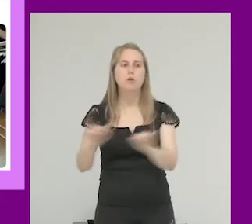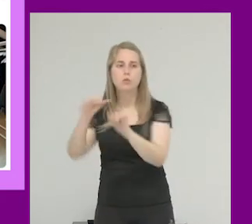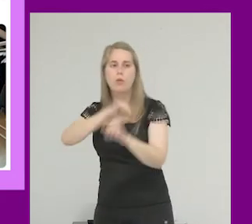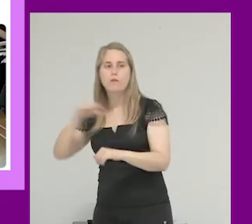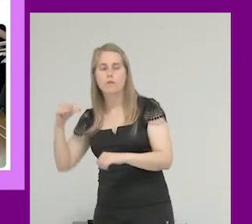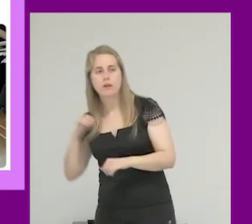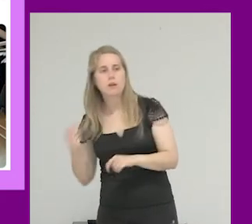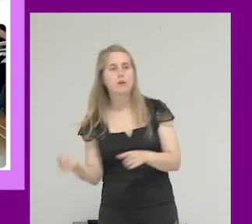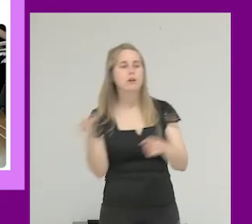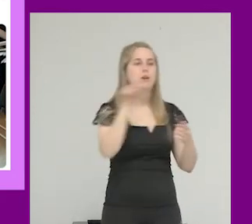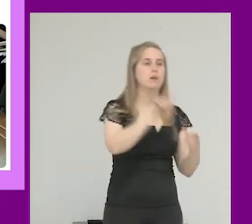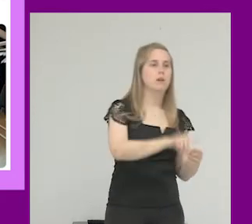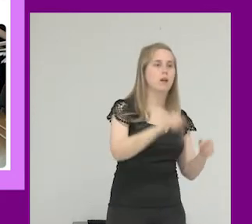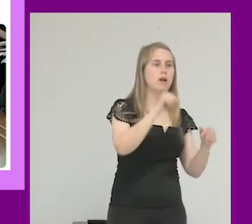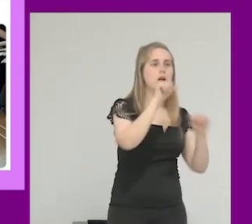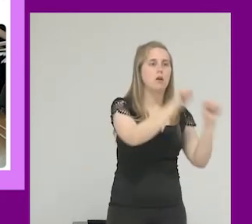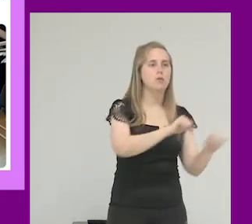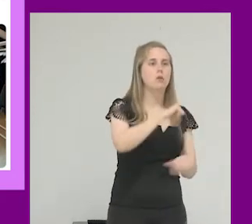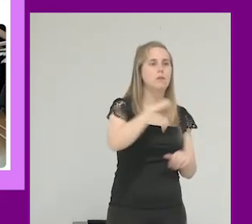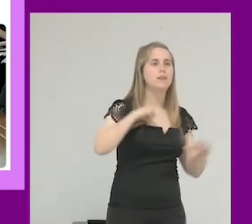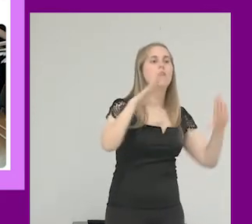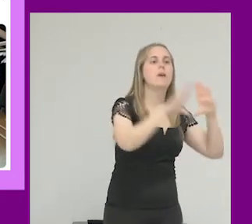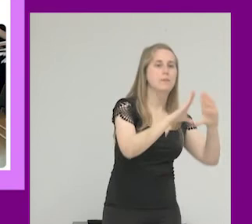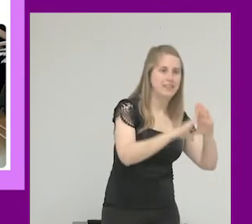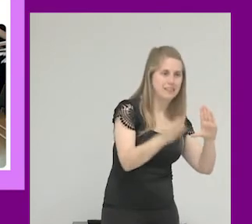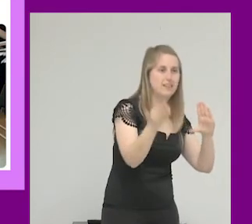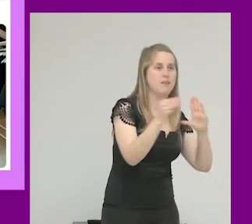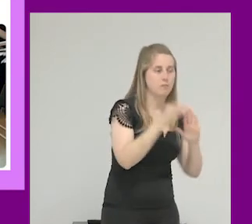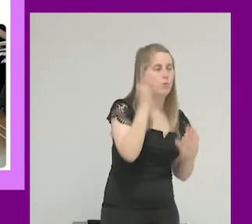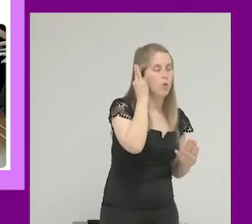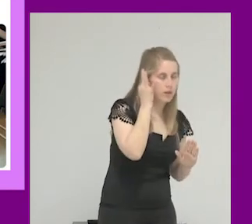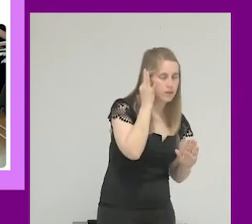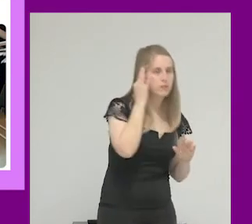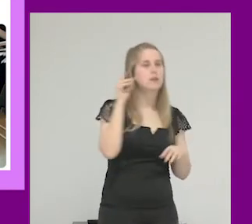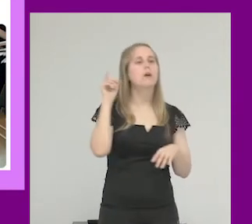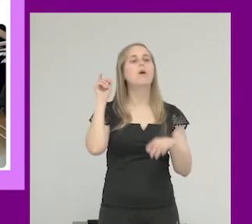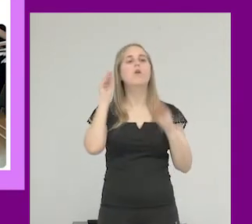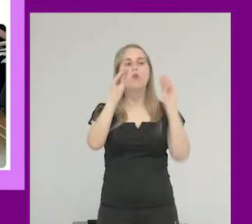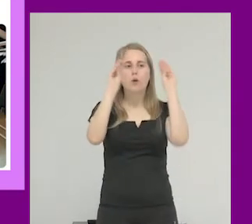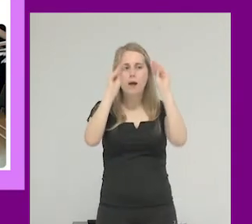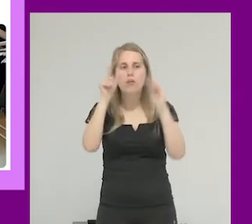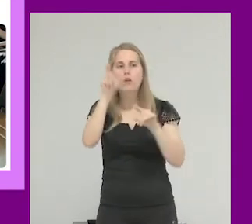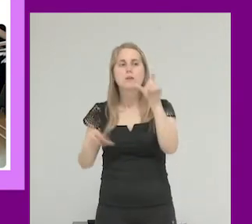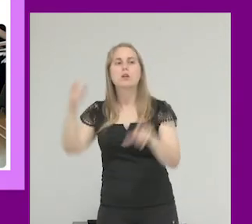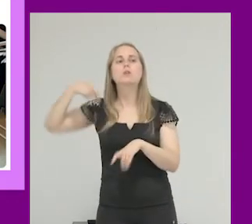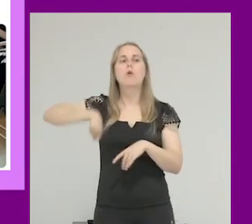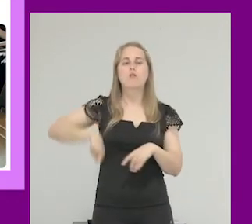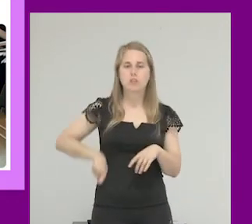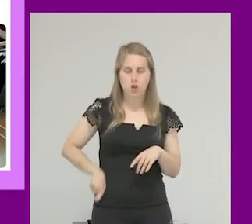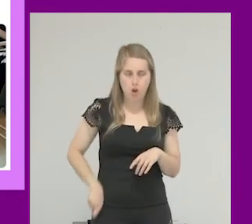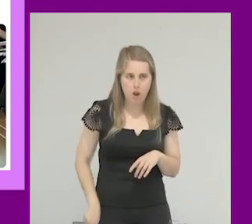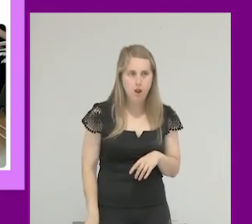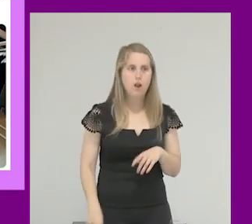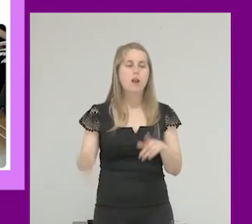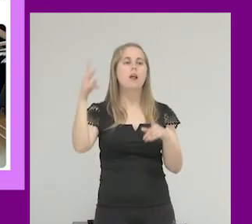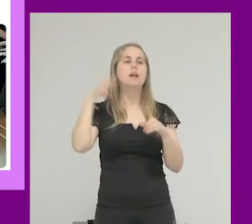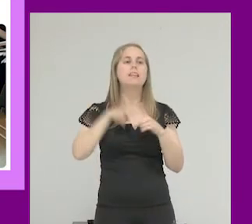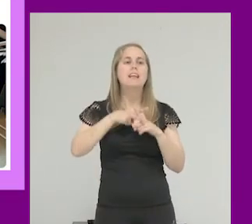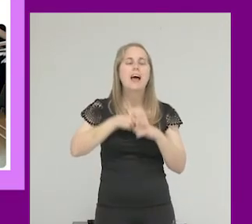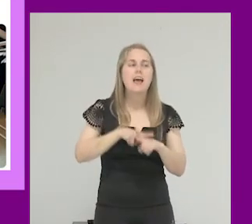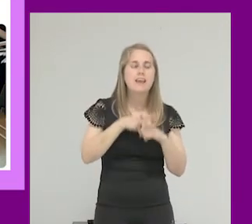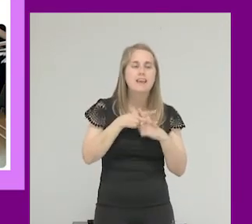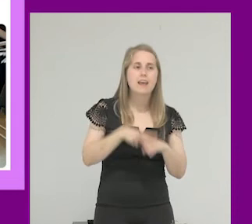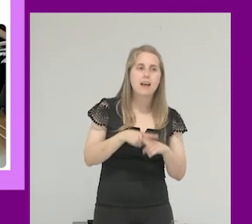a autodefensa feminista para mujeres. Los imparten formadoras profesionales. Son talleres con